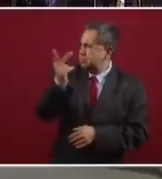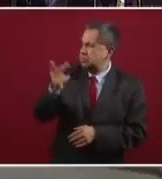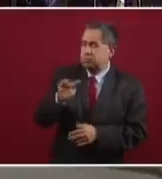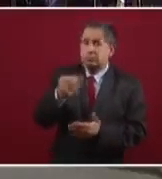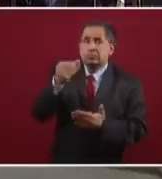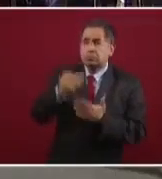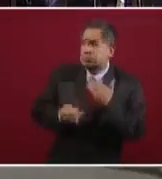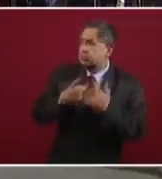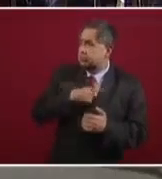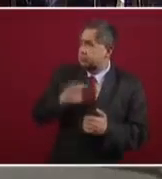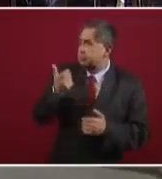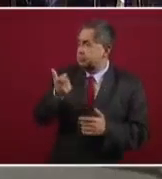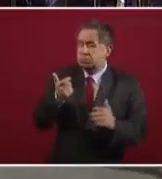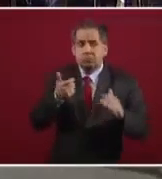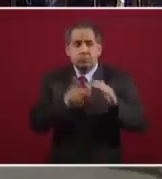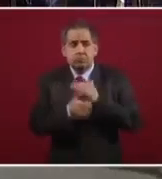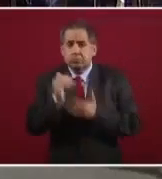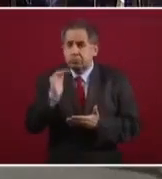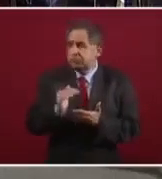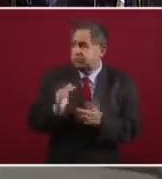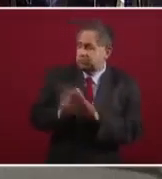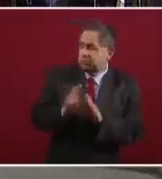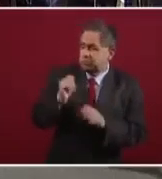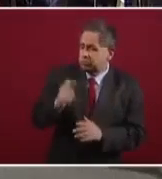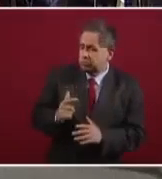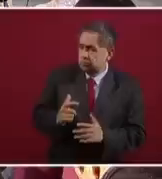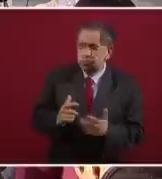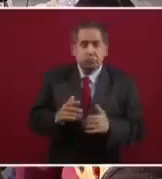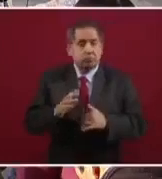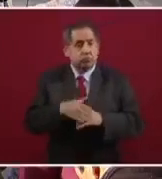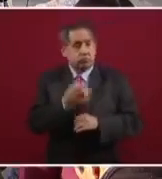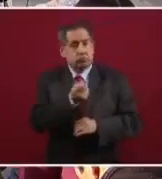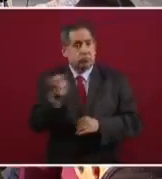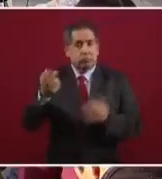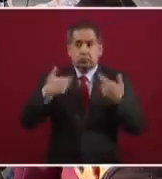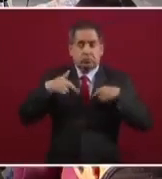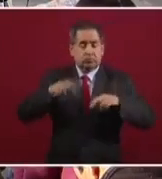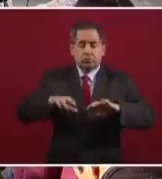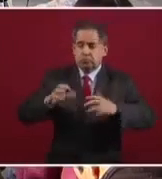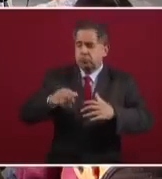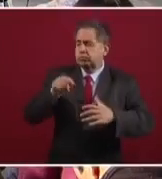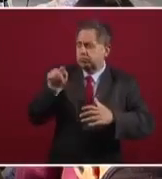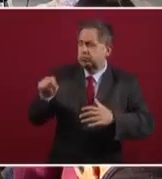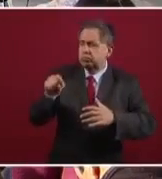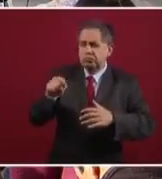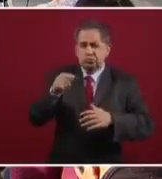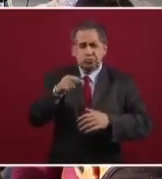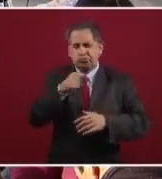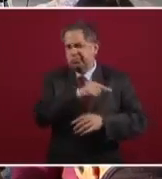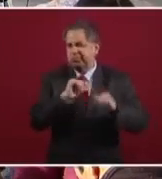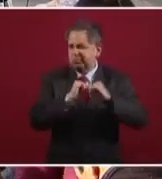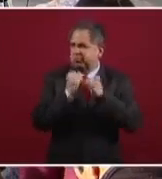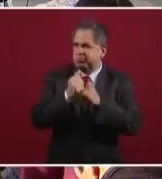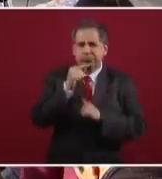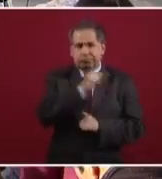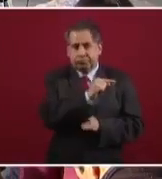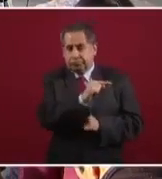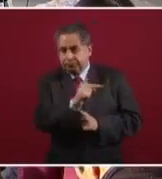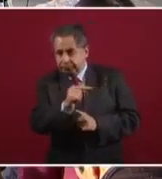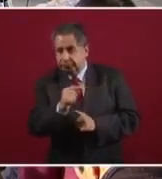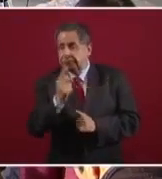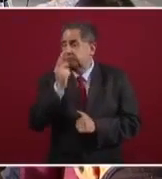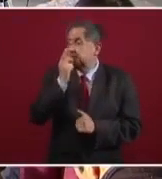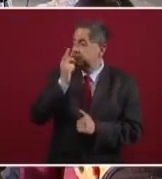ejercicio en esta industria para este año, porque varios representantes de órganos de esta